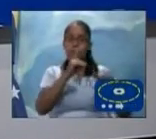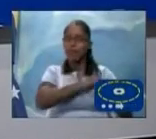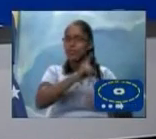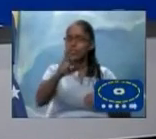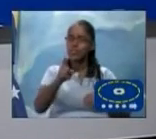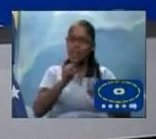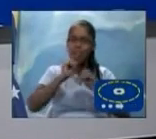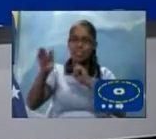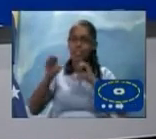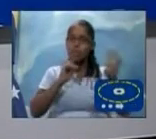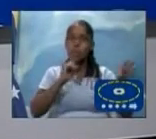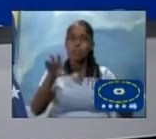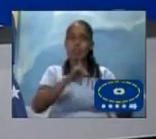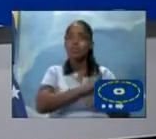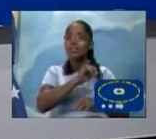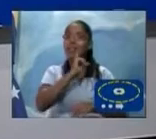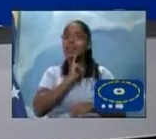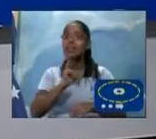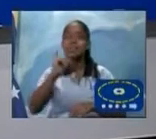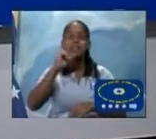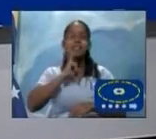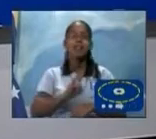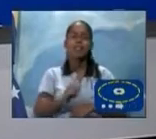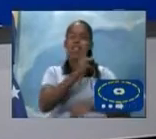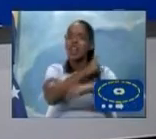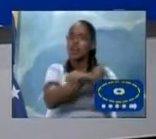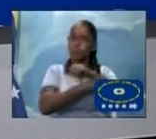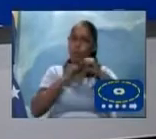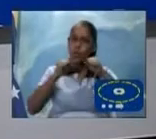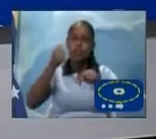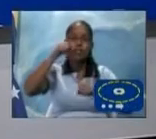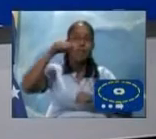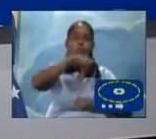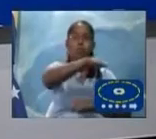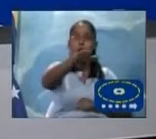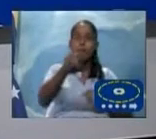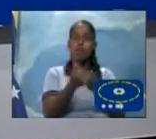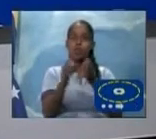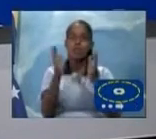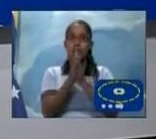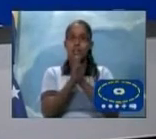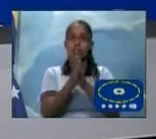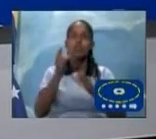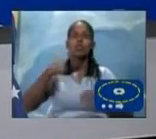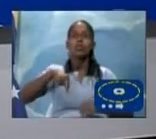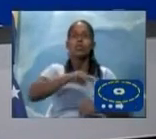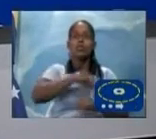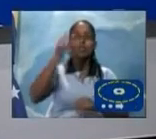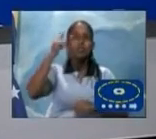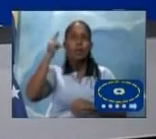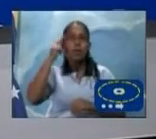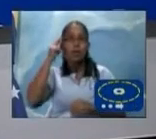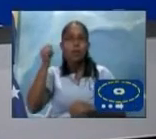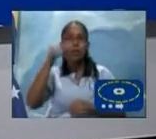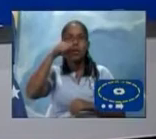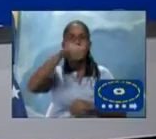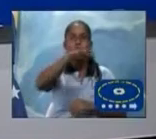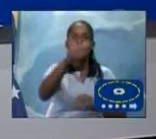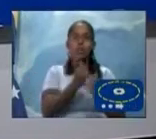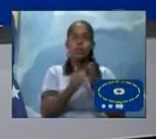la dispersión del poder del pueblo santo. Nosotros sabemos que el pueblo santo